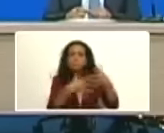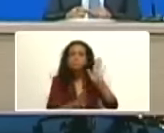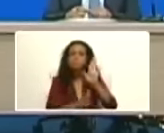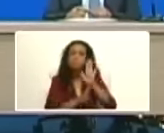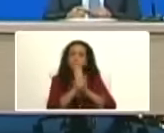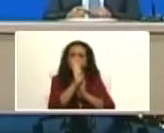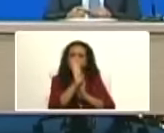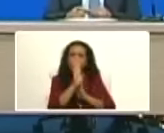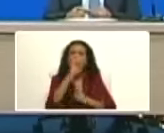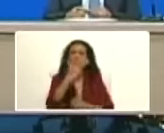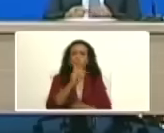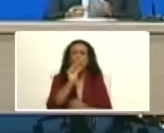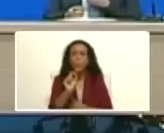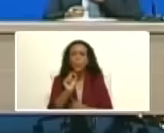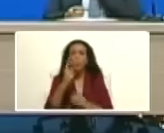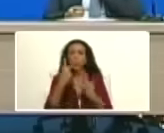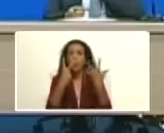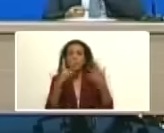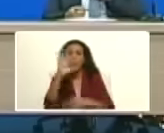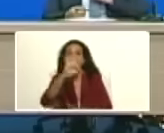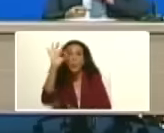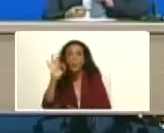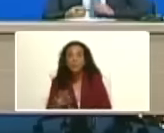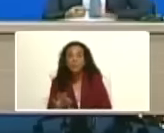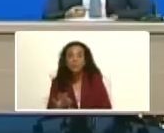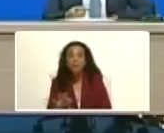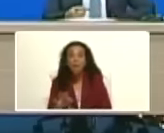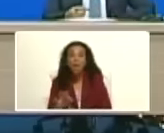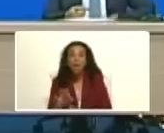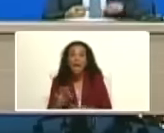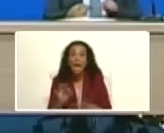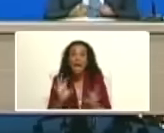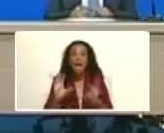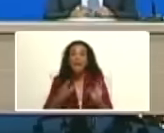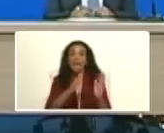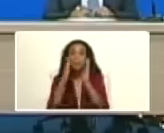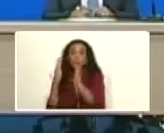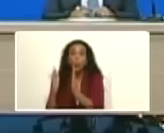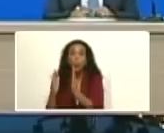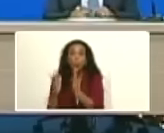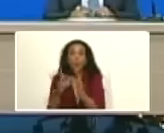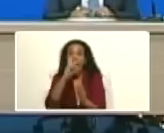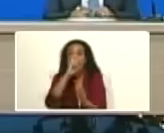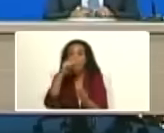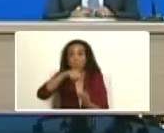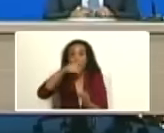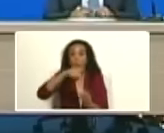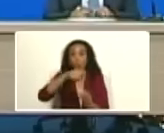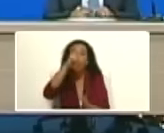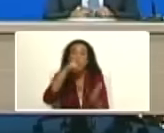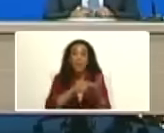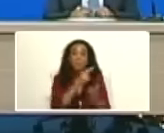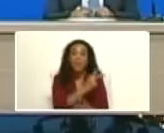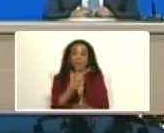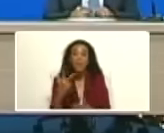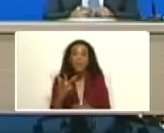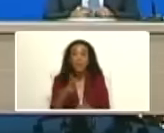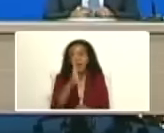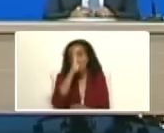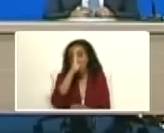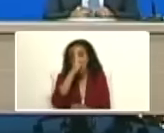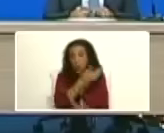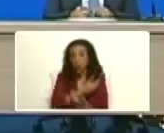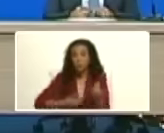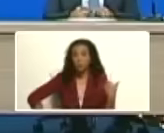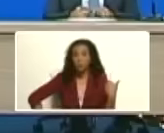incremento de 3.7% en el tercer trimestre del año en curso, y me dice el presidente del Banco Central